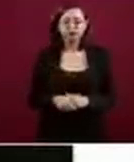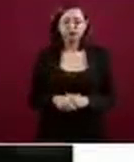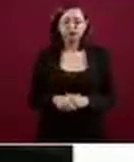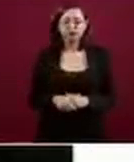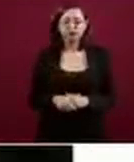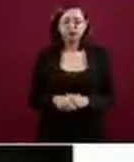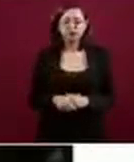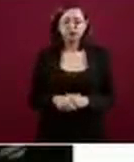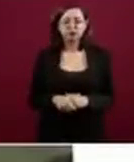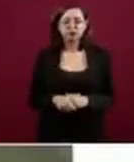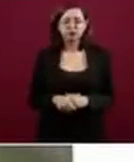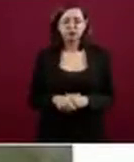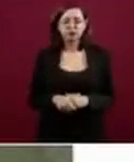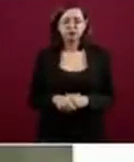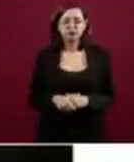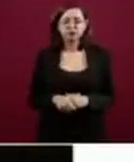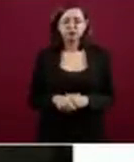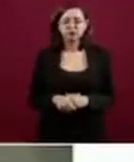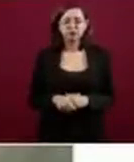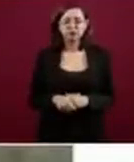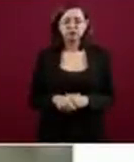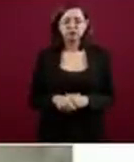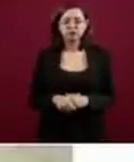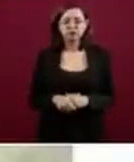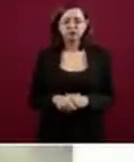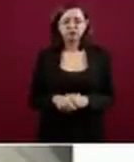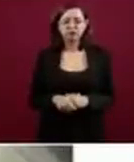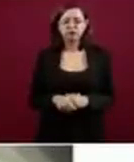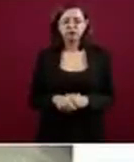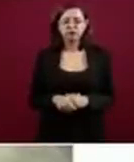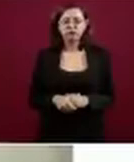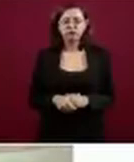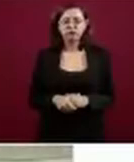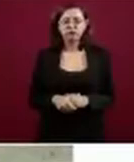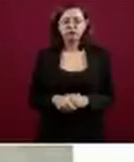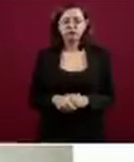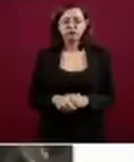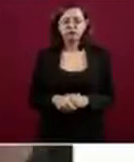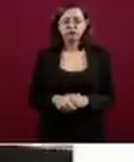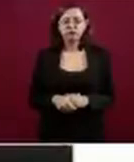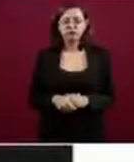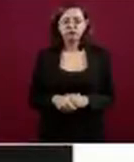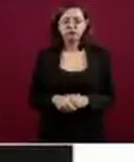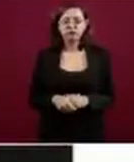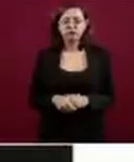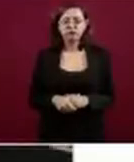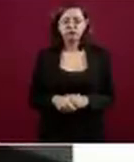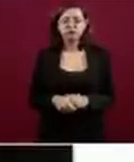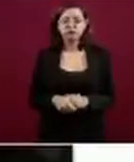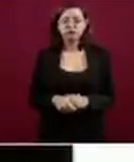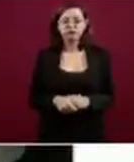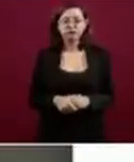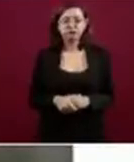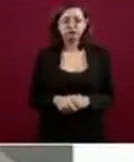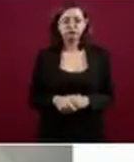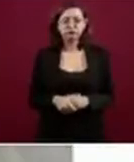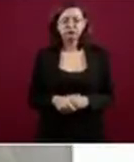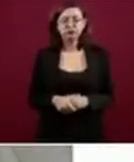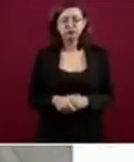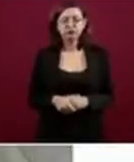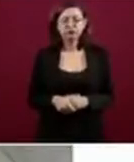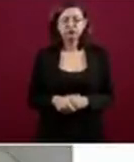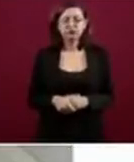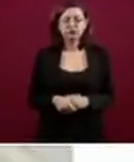más de visibilidad. No veo más. Ya no alcanzo a ver más. No, así es. Pásame cinta, güey. No